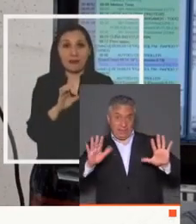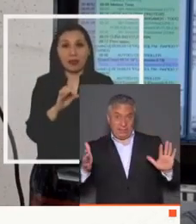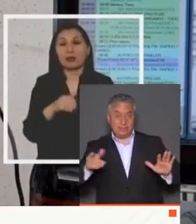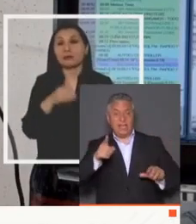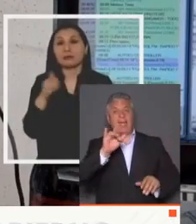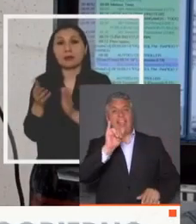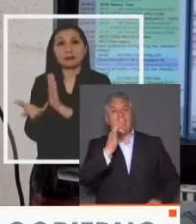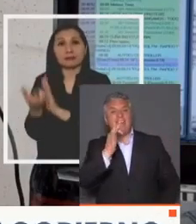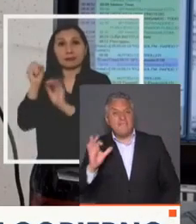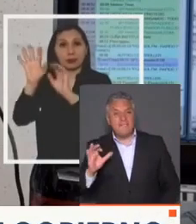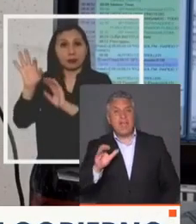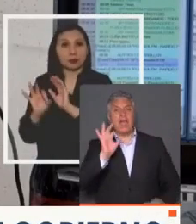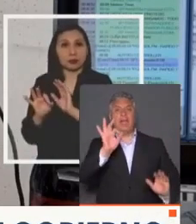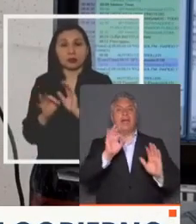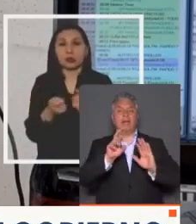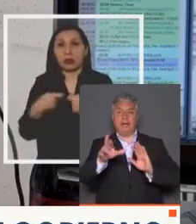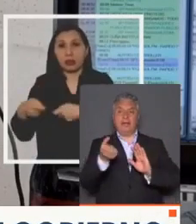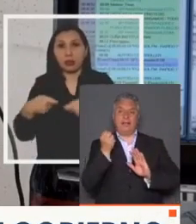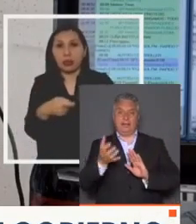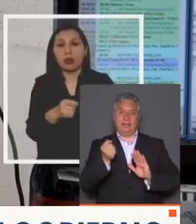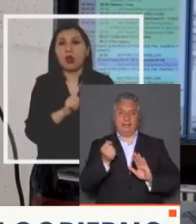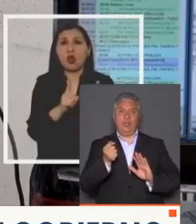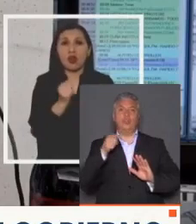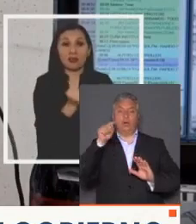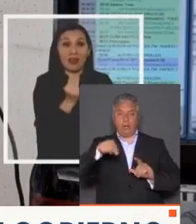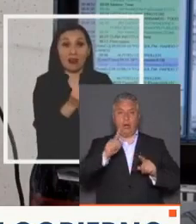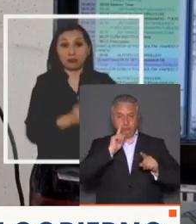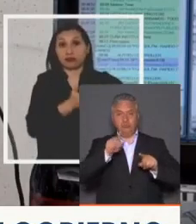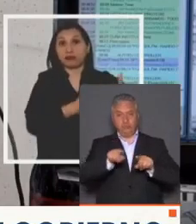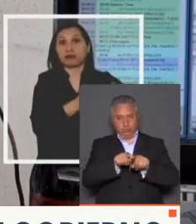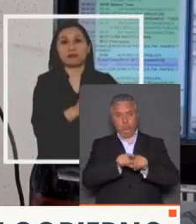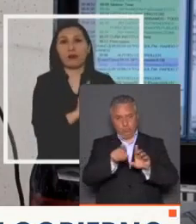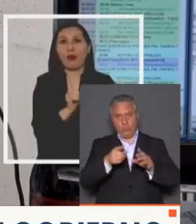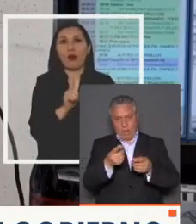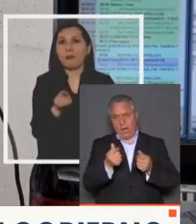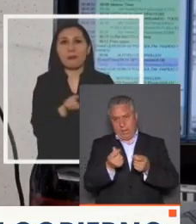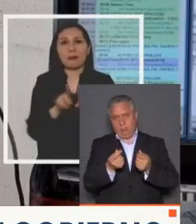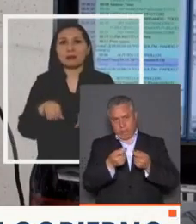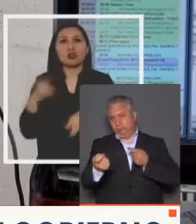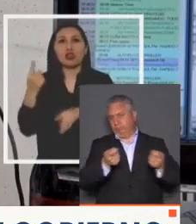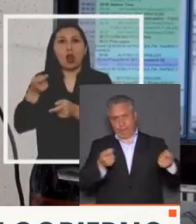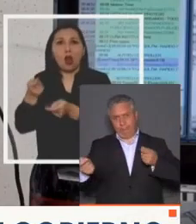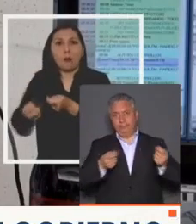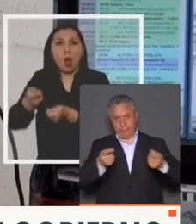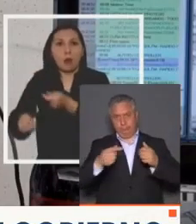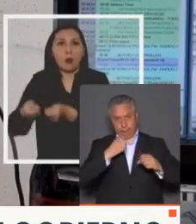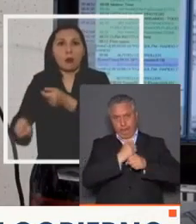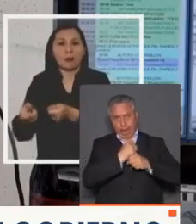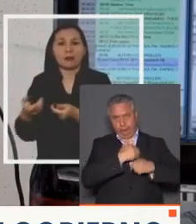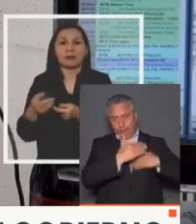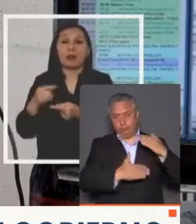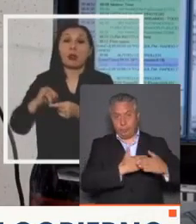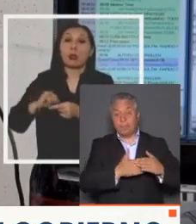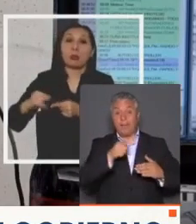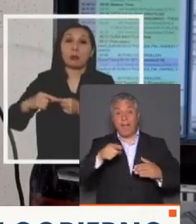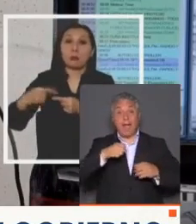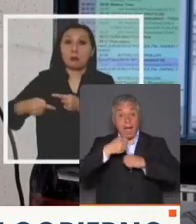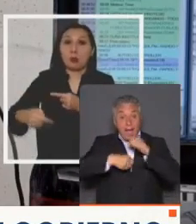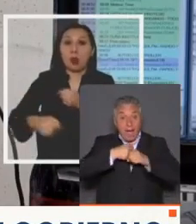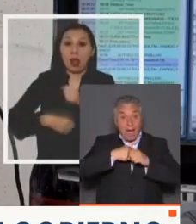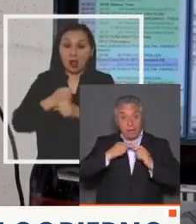una expansión del consumo que no vino asociada con una expansión de la productividad Entonces eso genera que los años siguientes